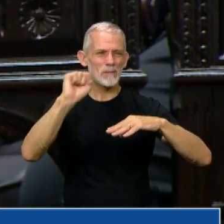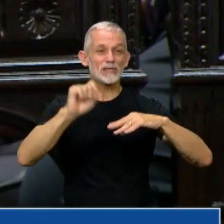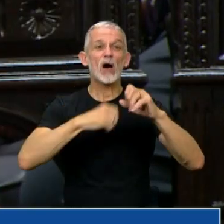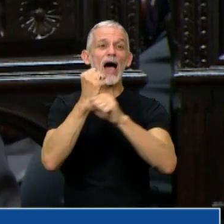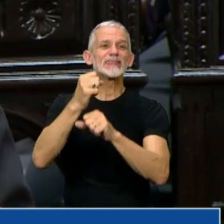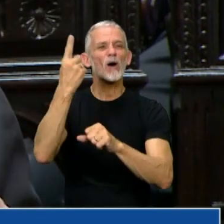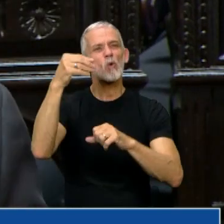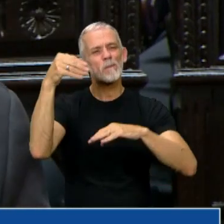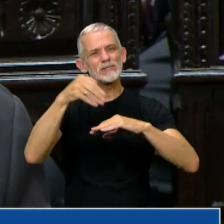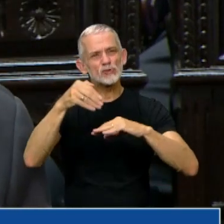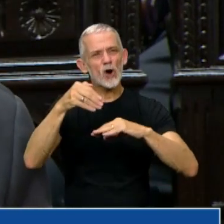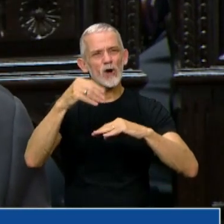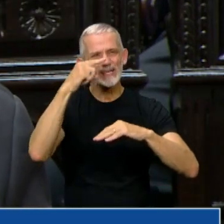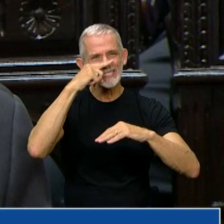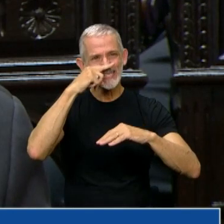hasta